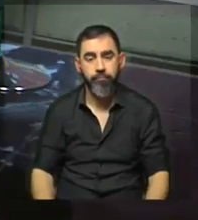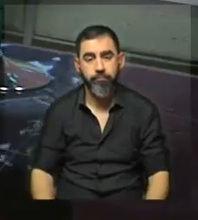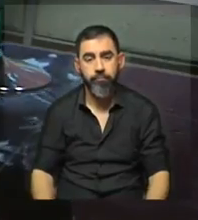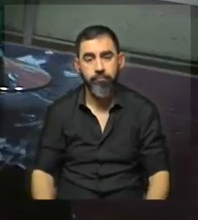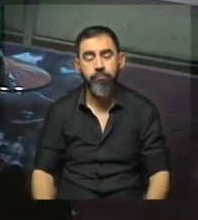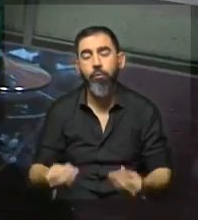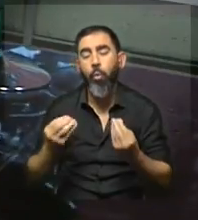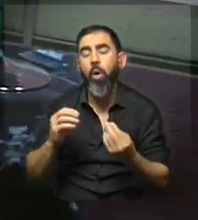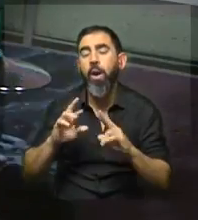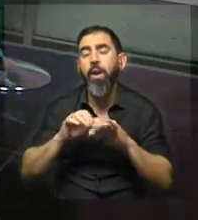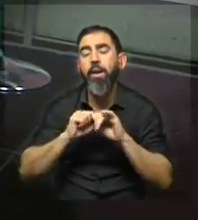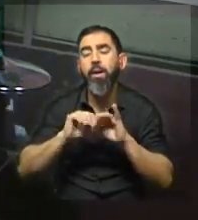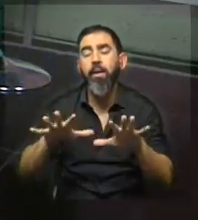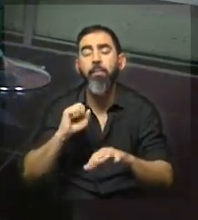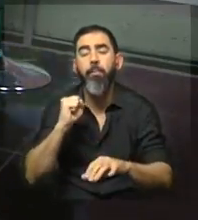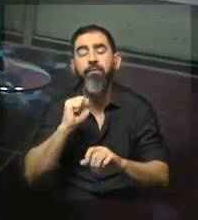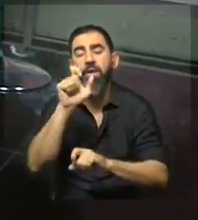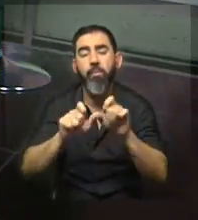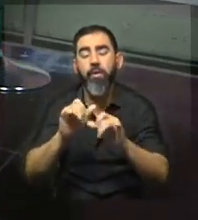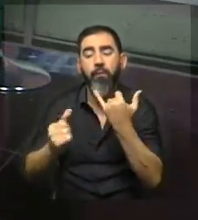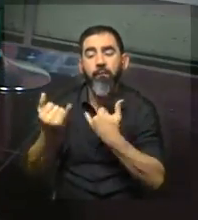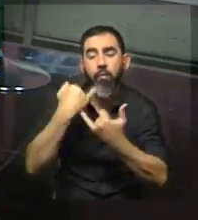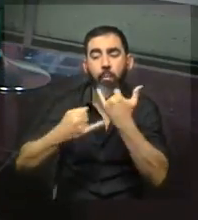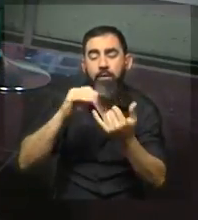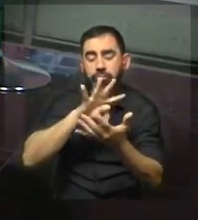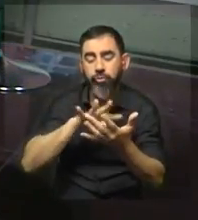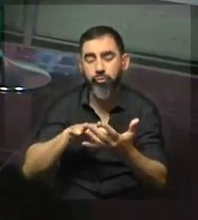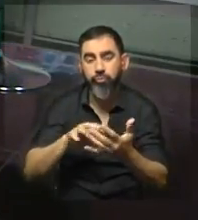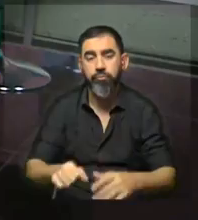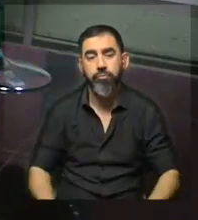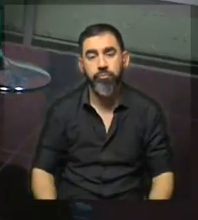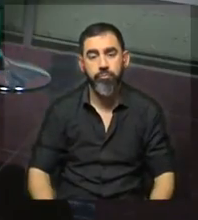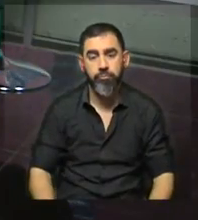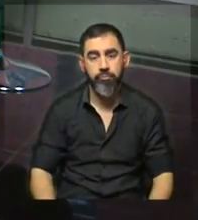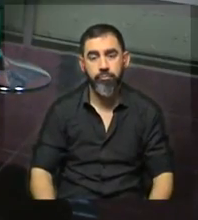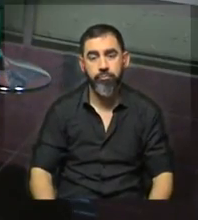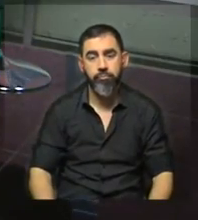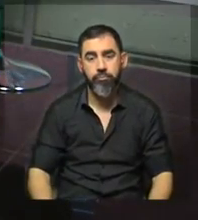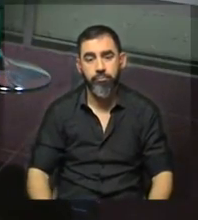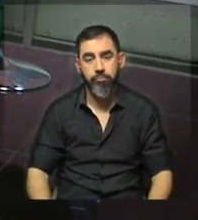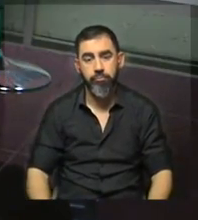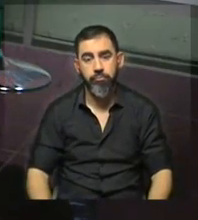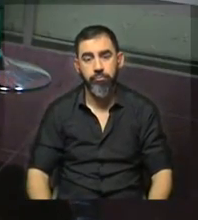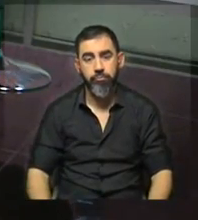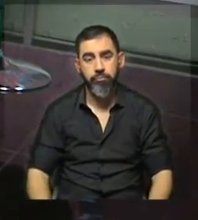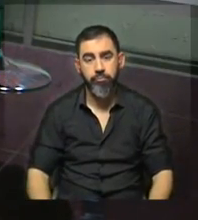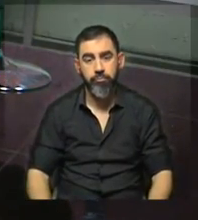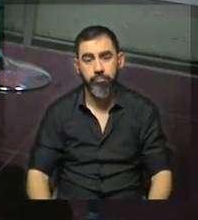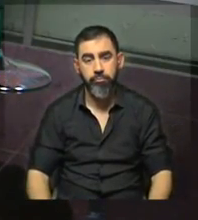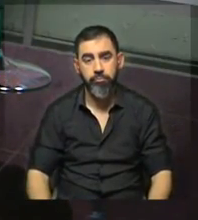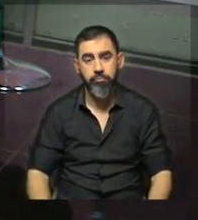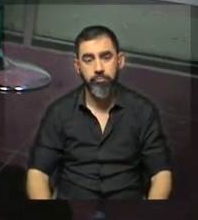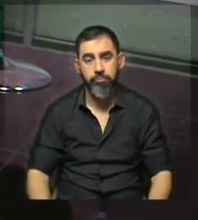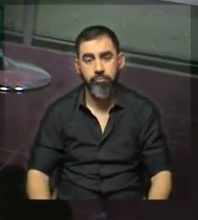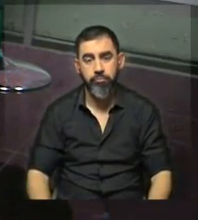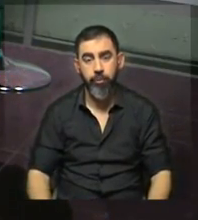red social favorita de la gente a la hora de informarse? Por ejemplo, les vamos a contar... No porque, con sorpresa. No porque se nos,